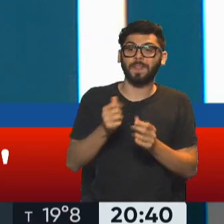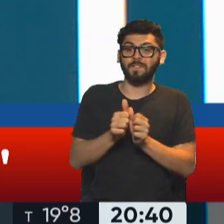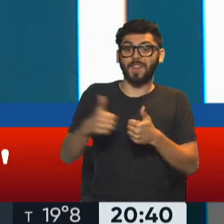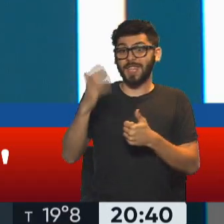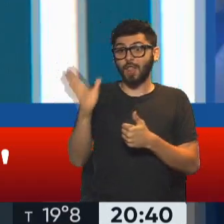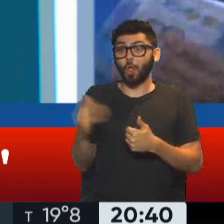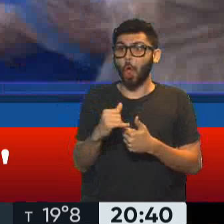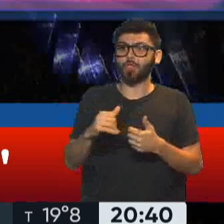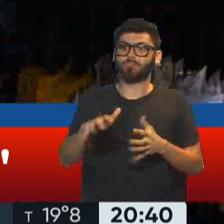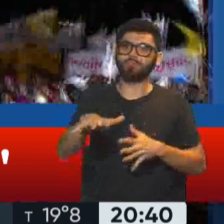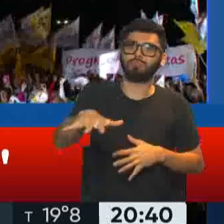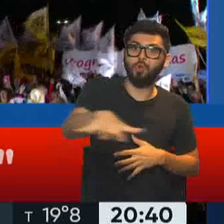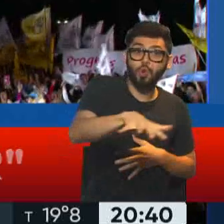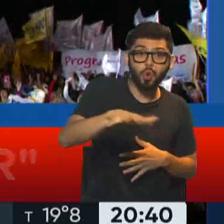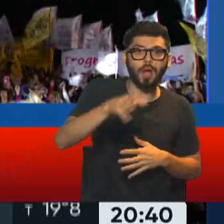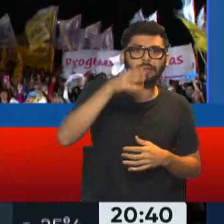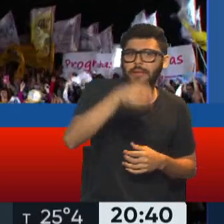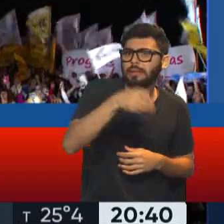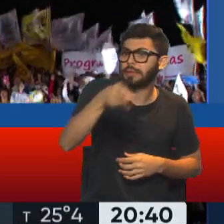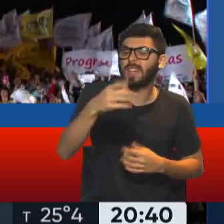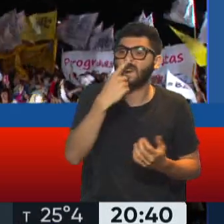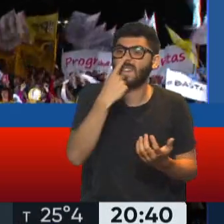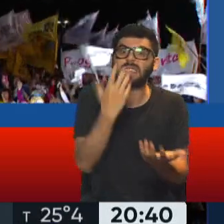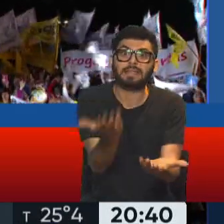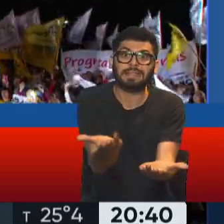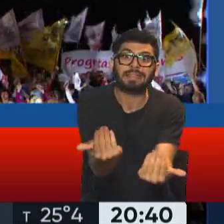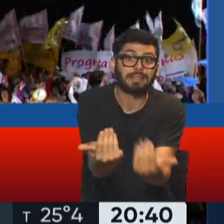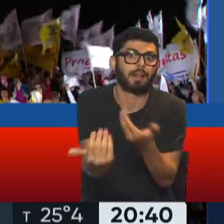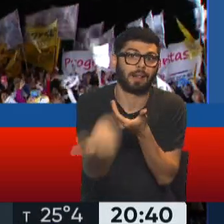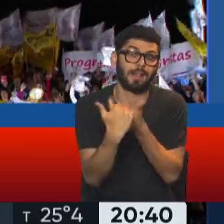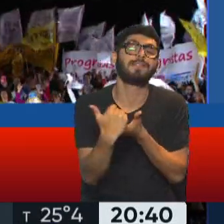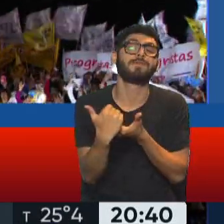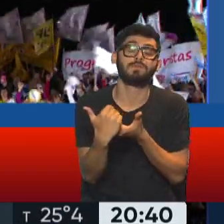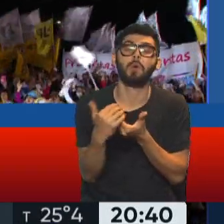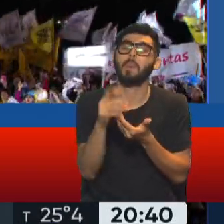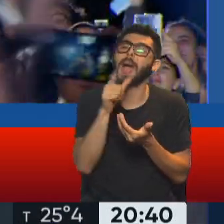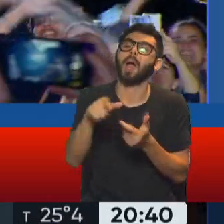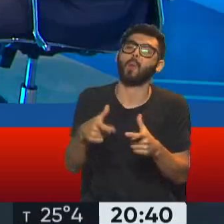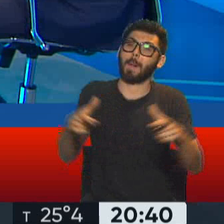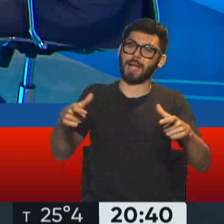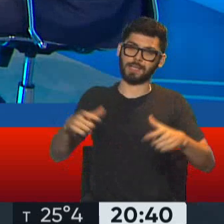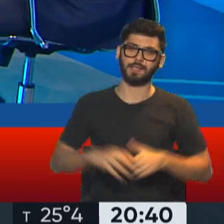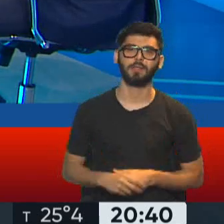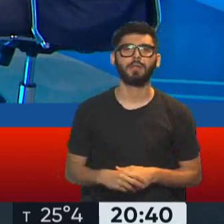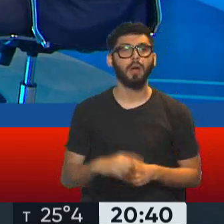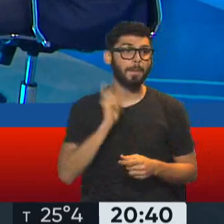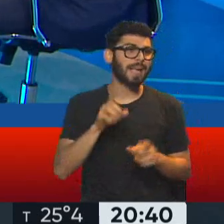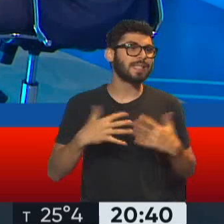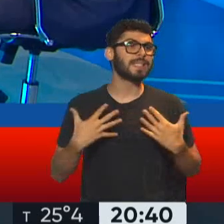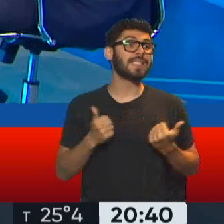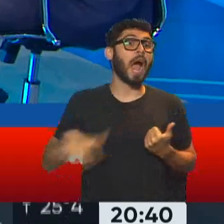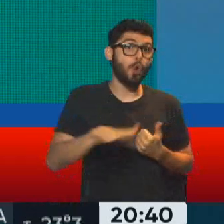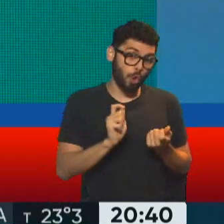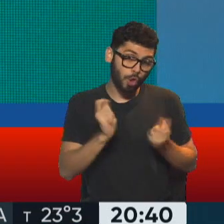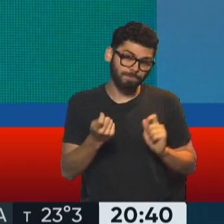actitud territorial de ir a buscar más al votante. Así que es probable que veamos crecer el número de partidos. Y además la situación sanitaria es otra, ¿no? Claro,